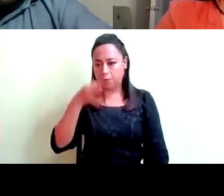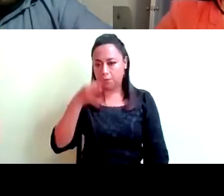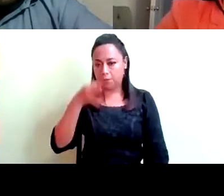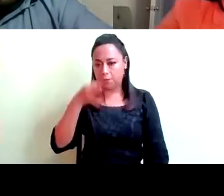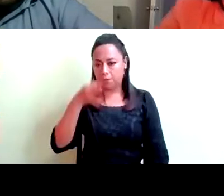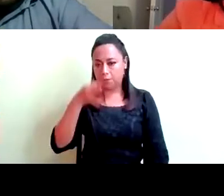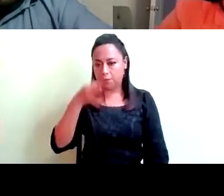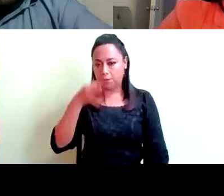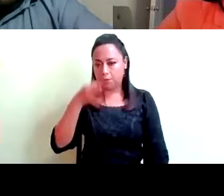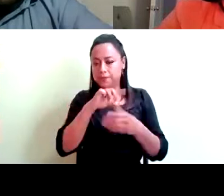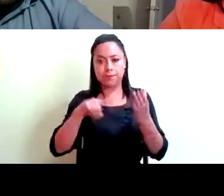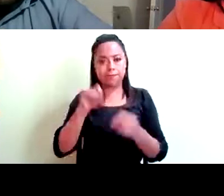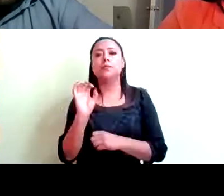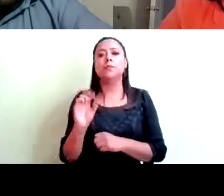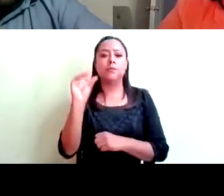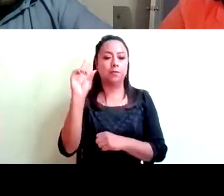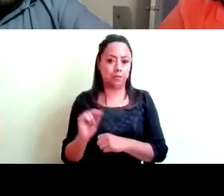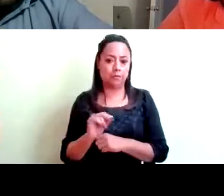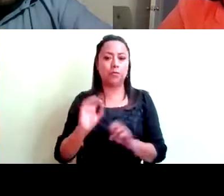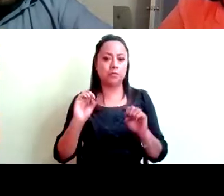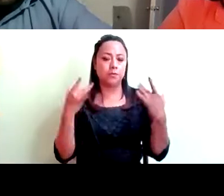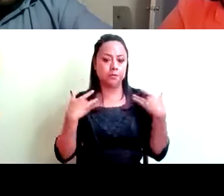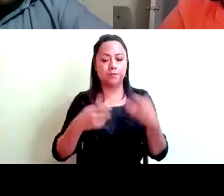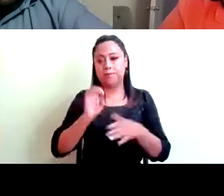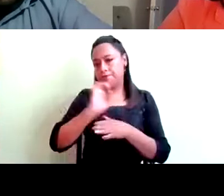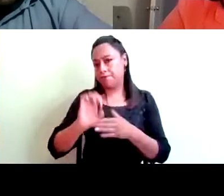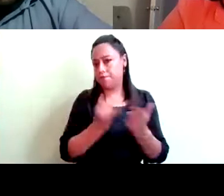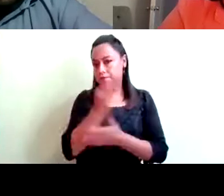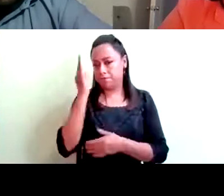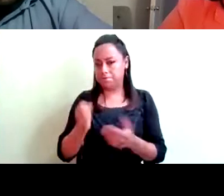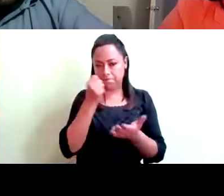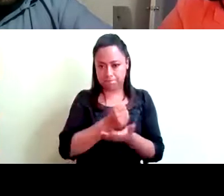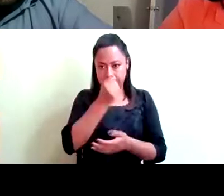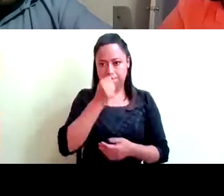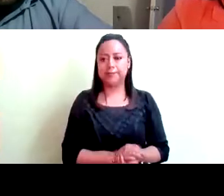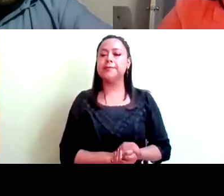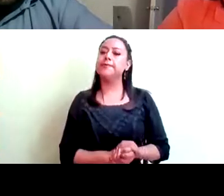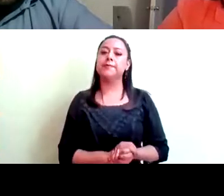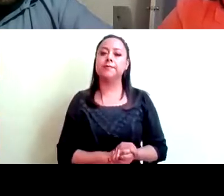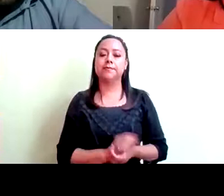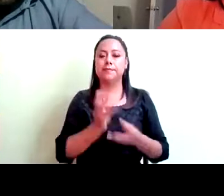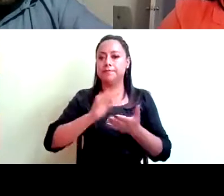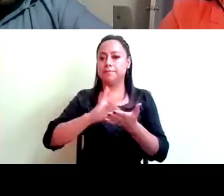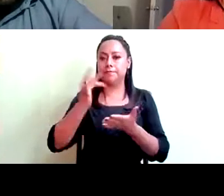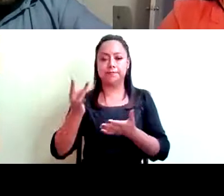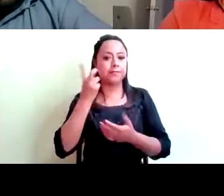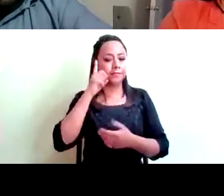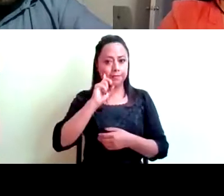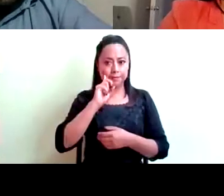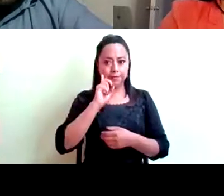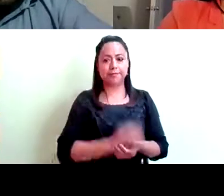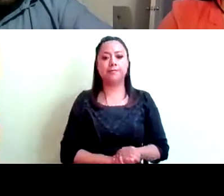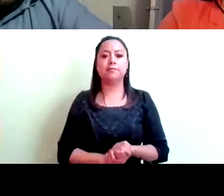en contra, 0 abstenciones. En virtud de lo anterior, queda aprobado el dictamen de referencia. Muchísimas gracias, diputada.